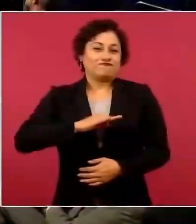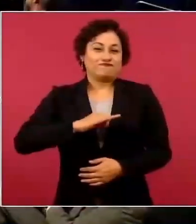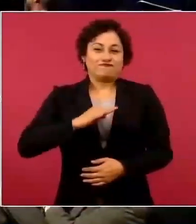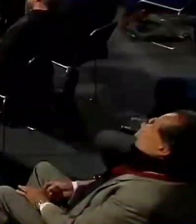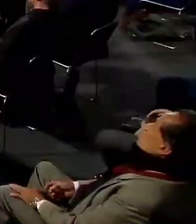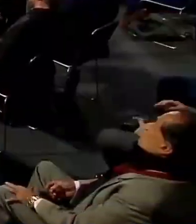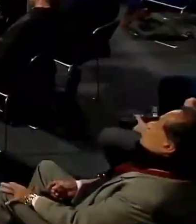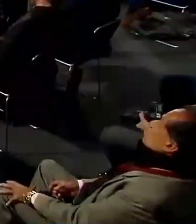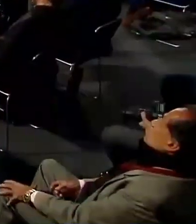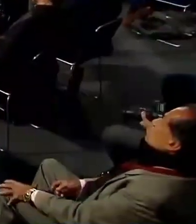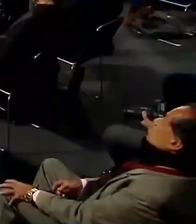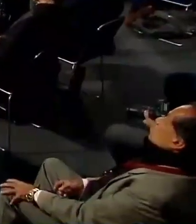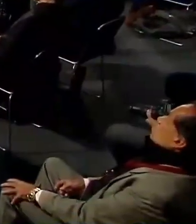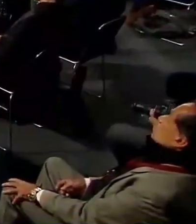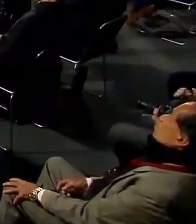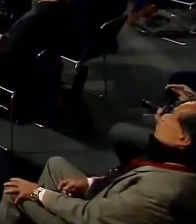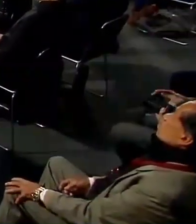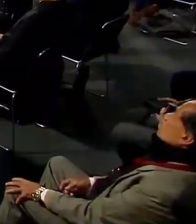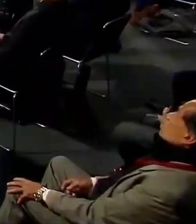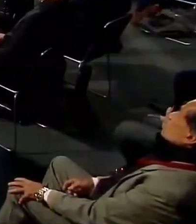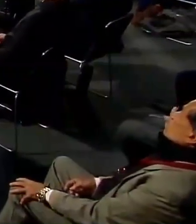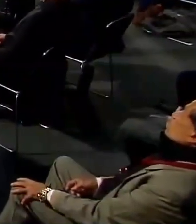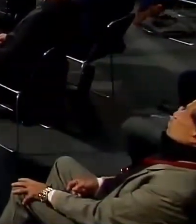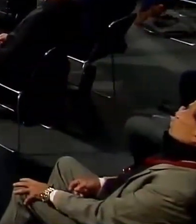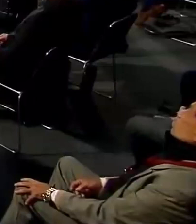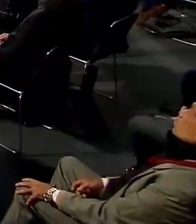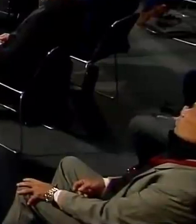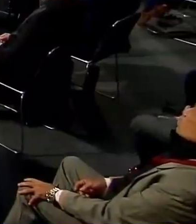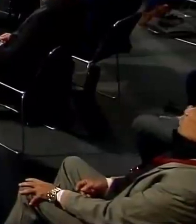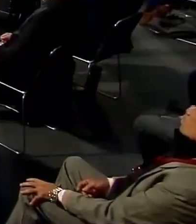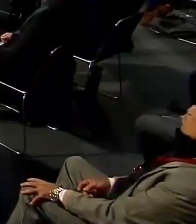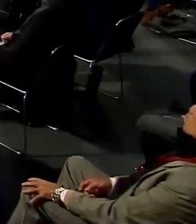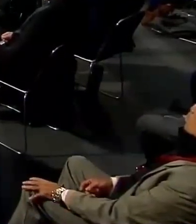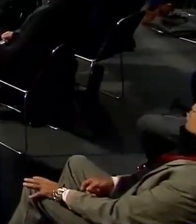lo que pensaba,